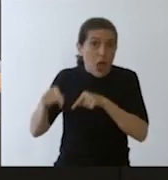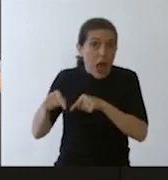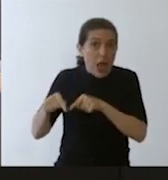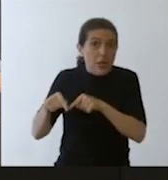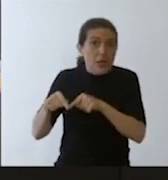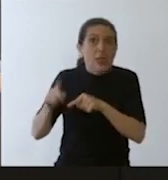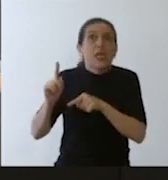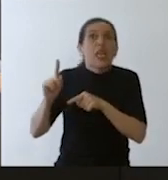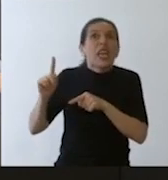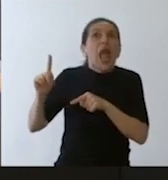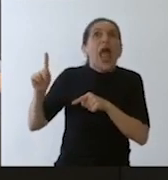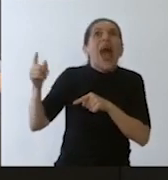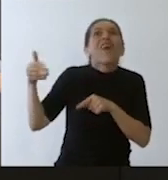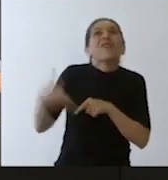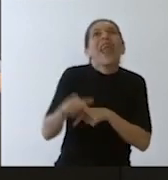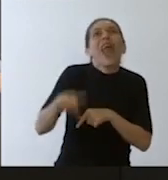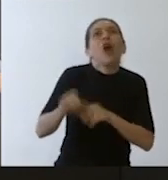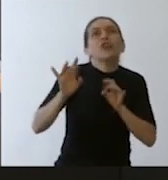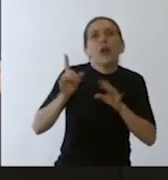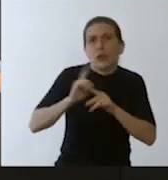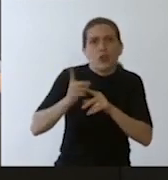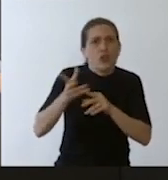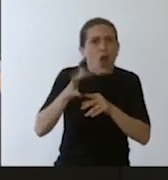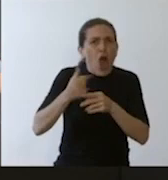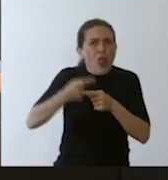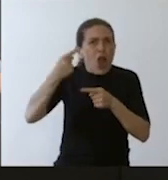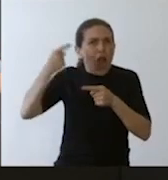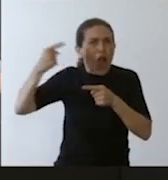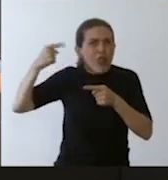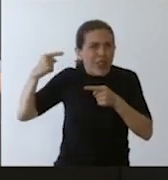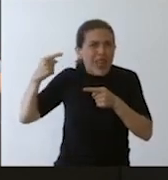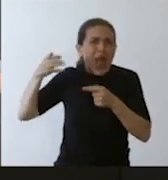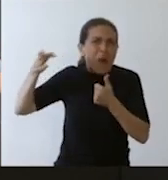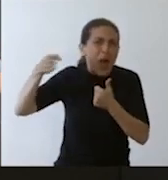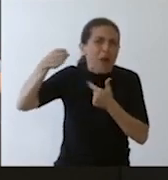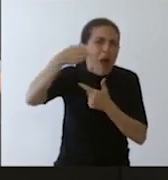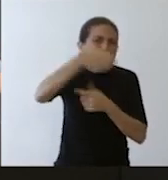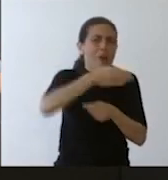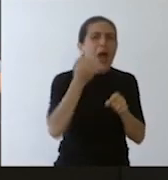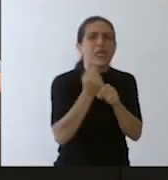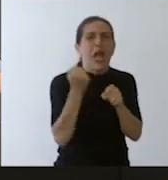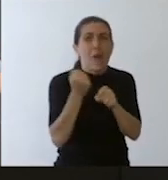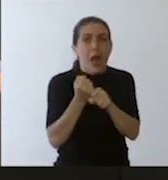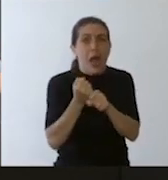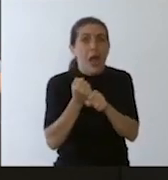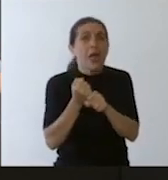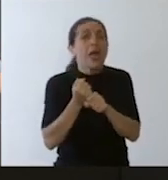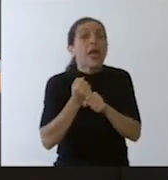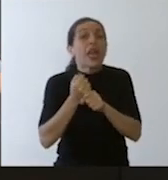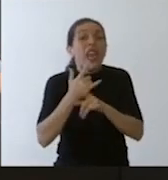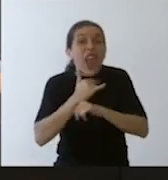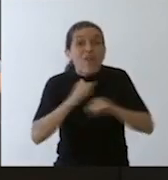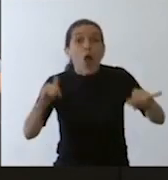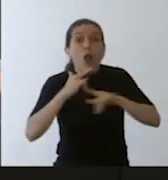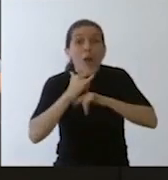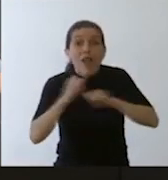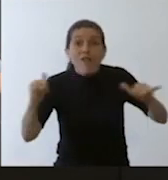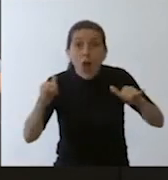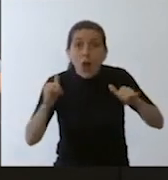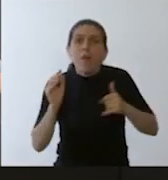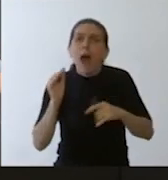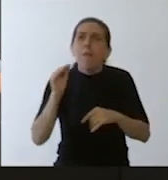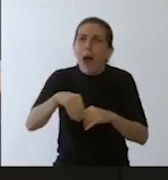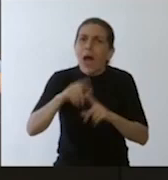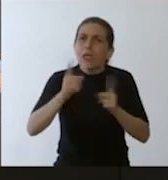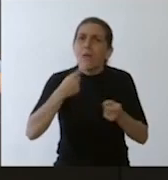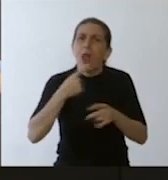vengan hoy, sino que están trabajando todos los días, en todos los lugares, y no solo produciendo información, sino